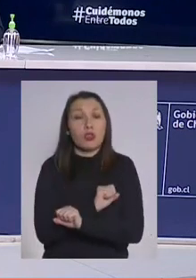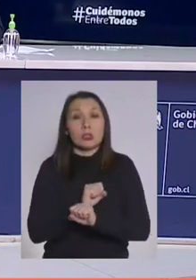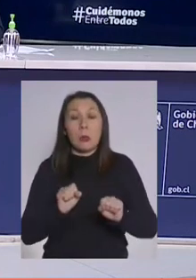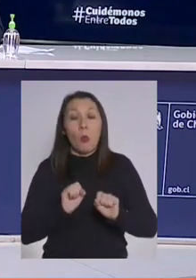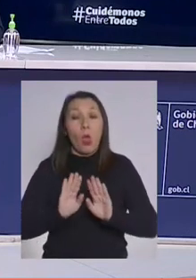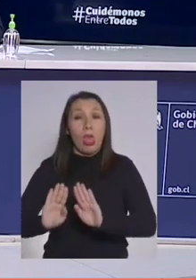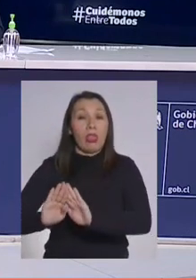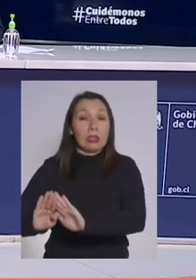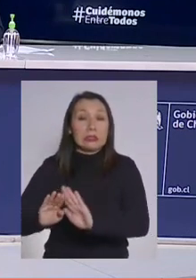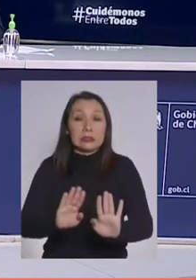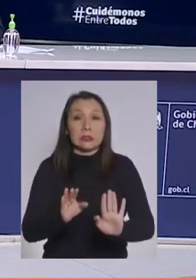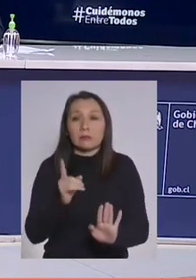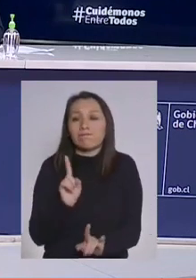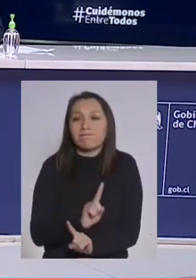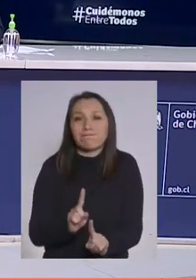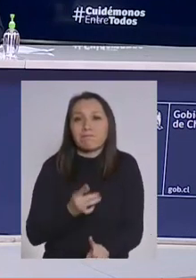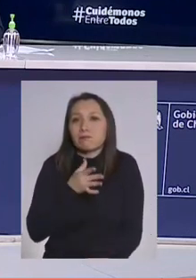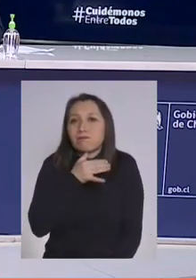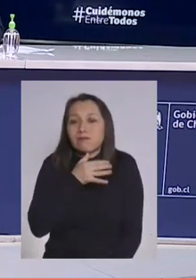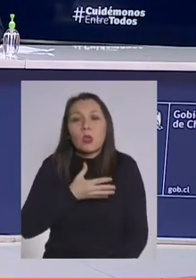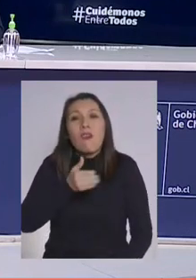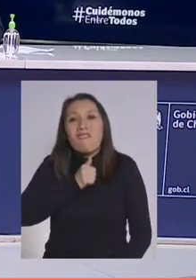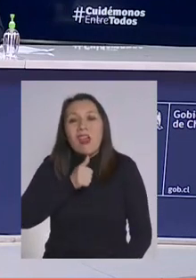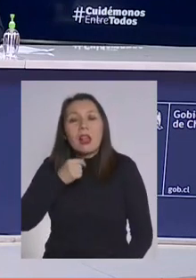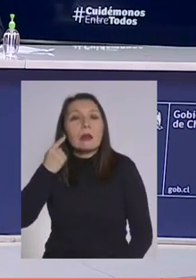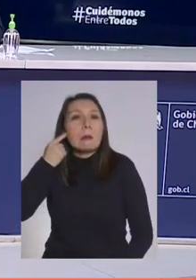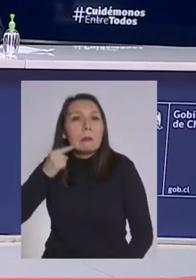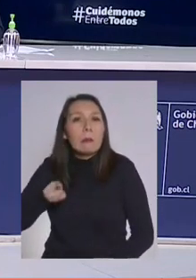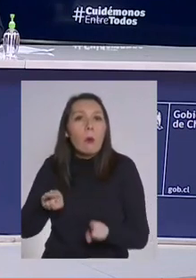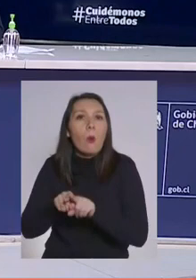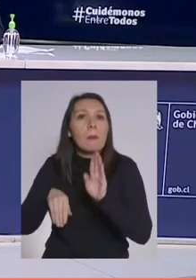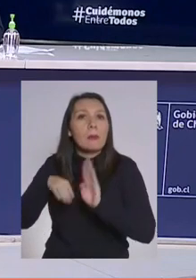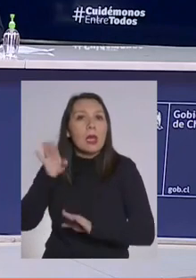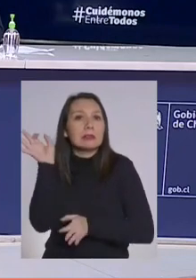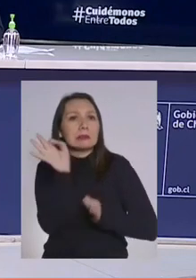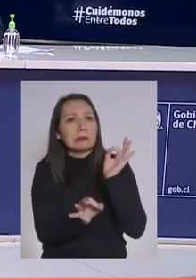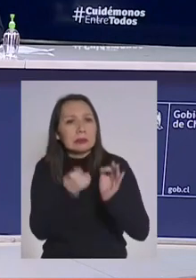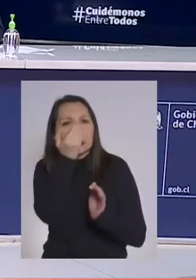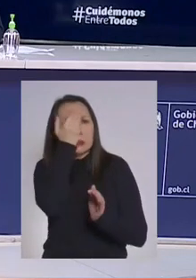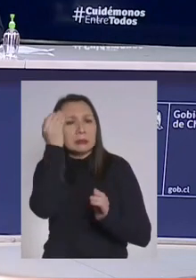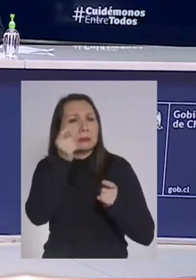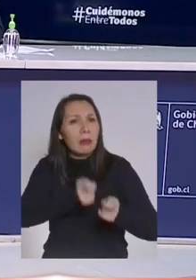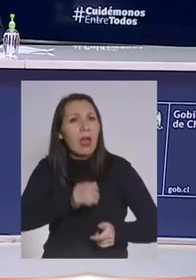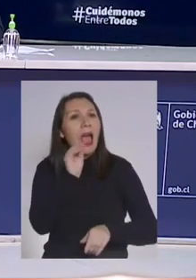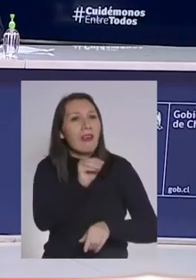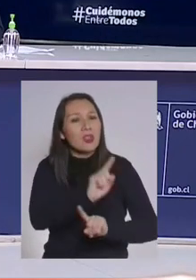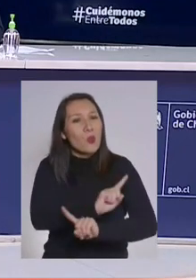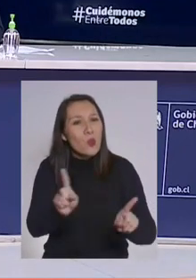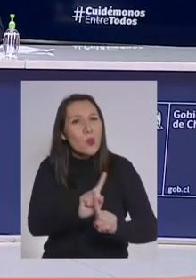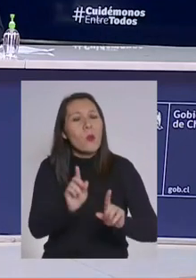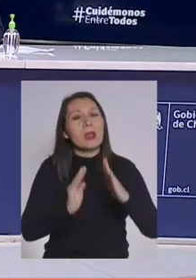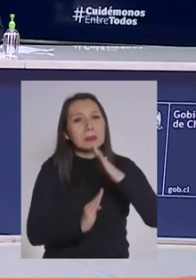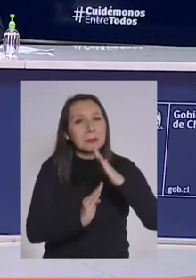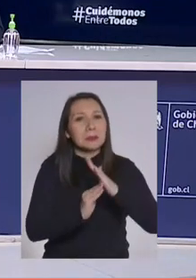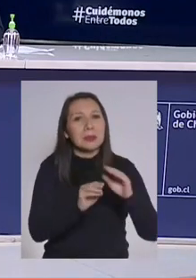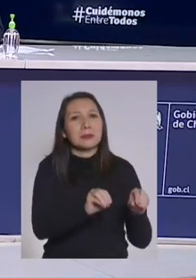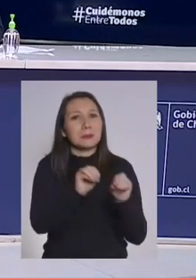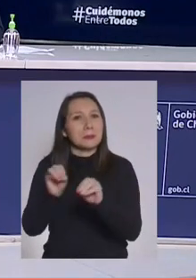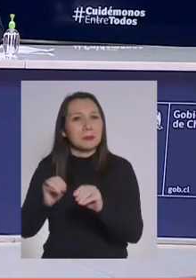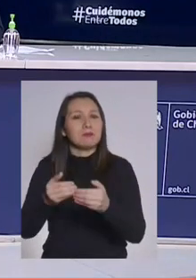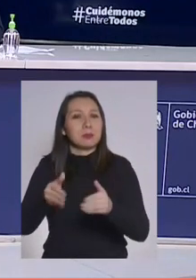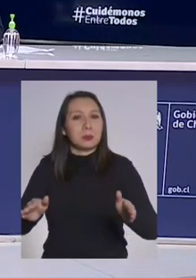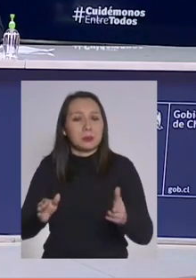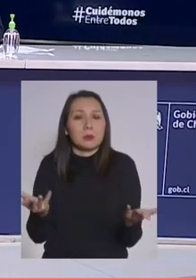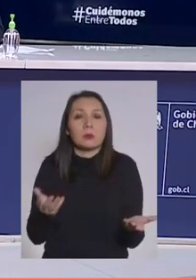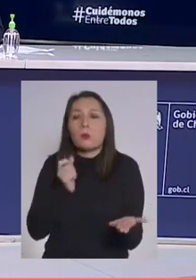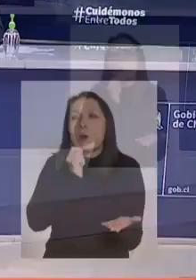dicen ellos sino porque no se habría escuchado a la mayoría de los expertos que aconsejaban no hacerlo cuál